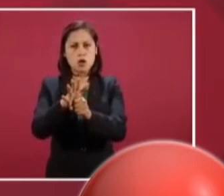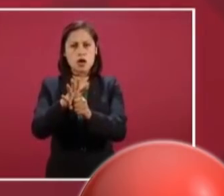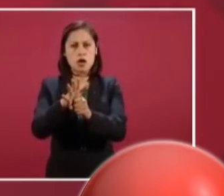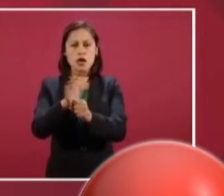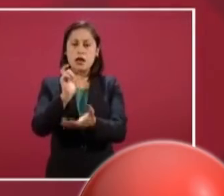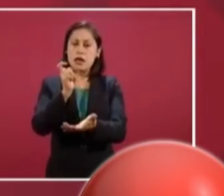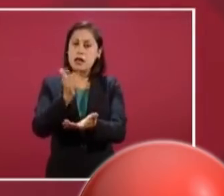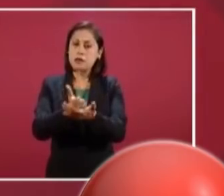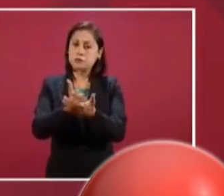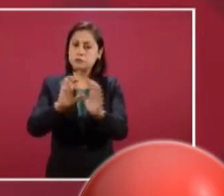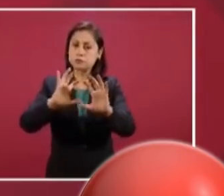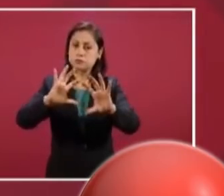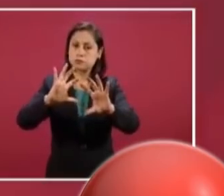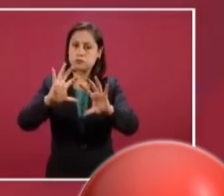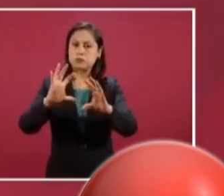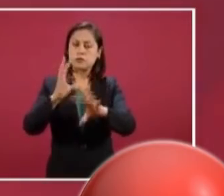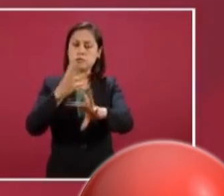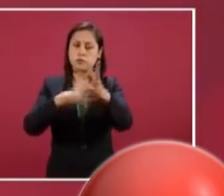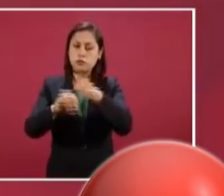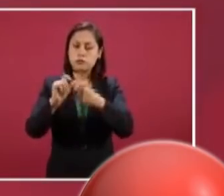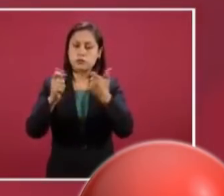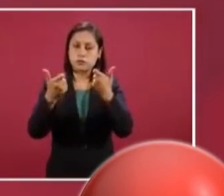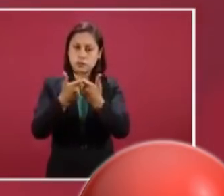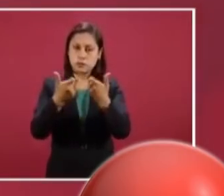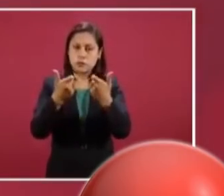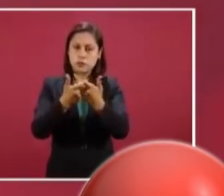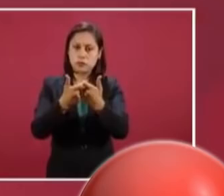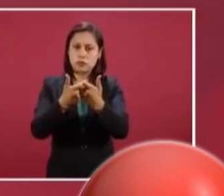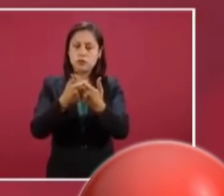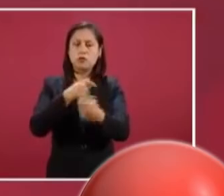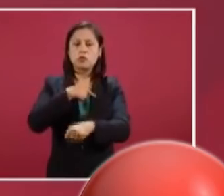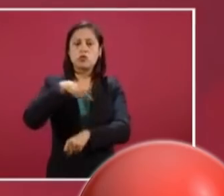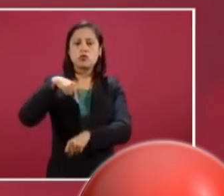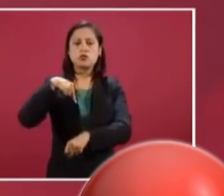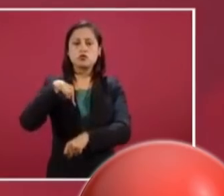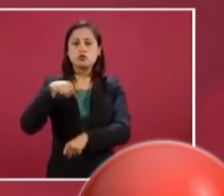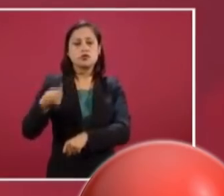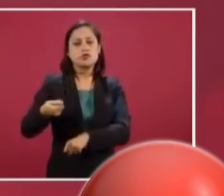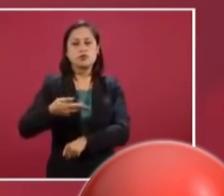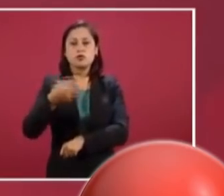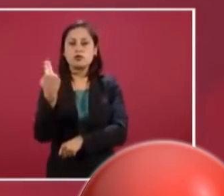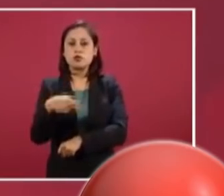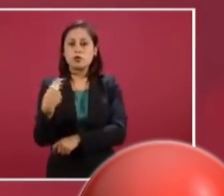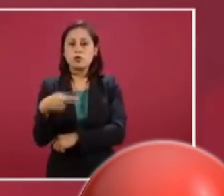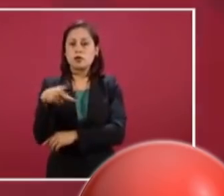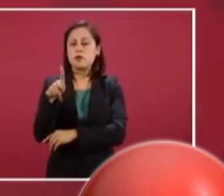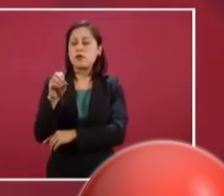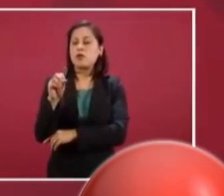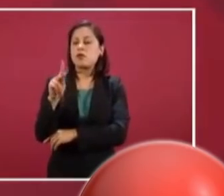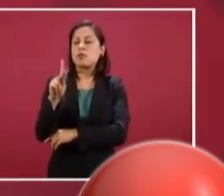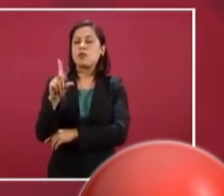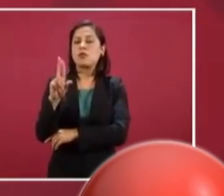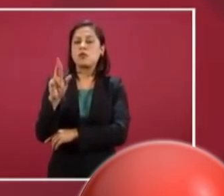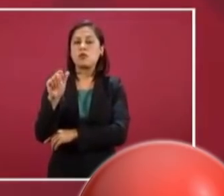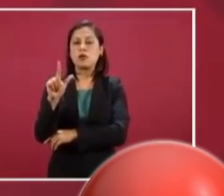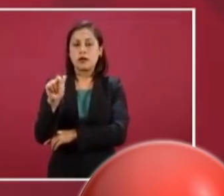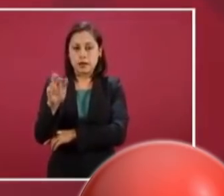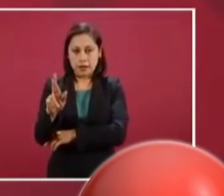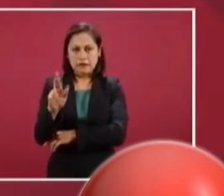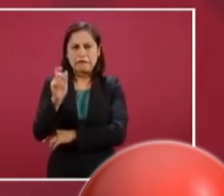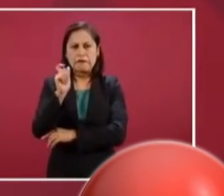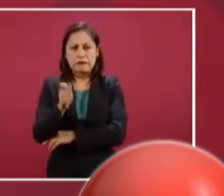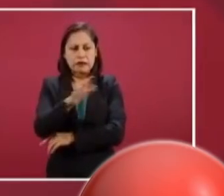economía que nosotros llamamos popular, la economía familiar,